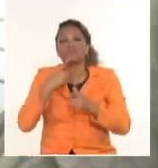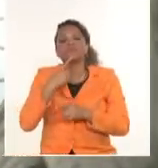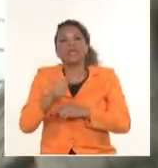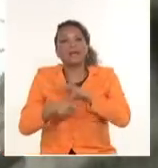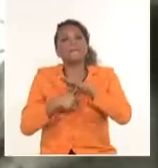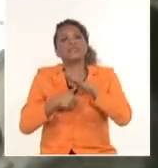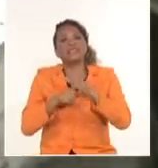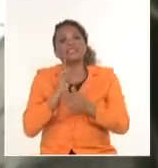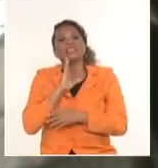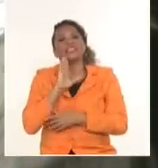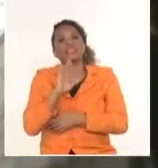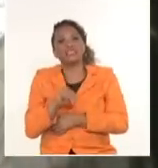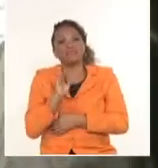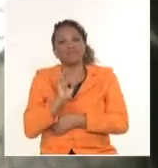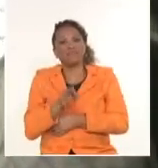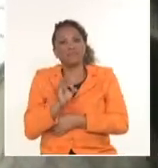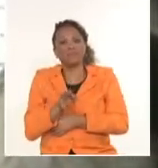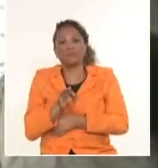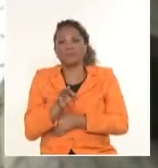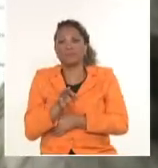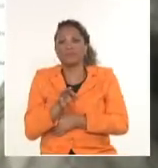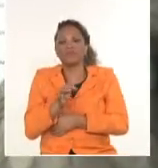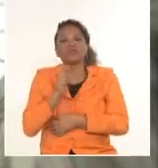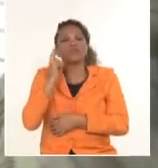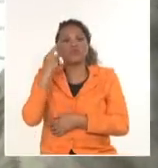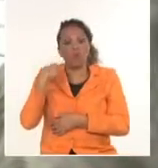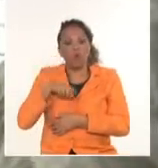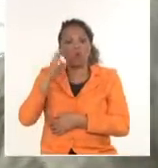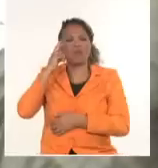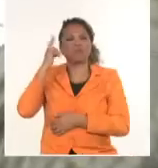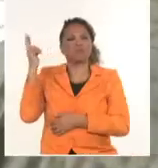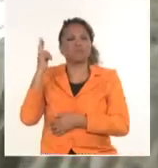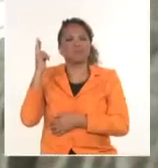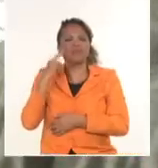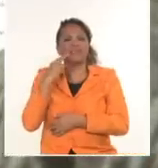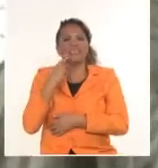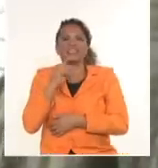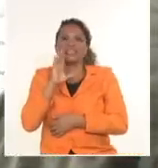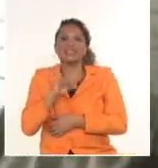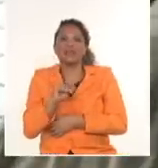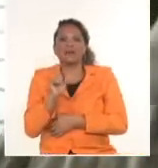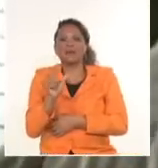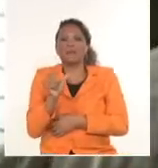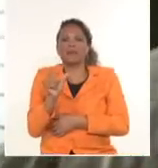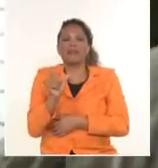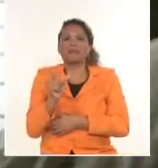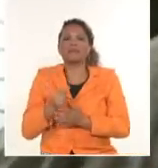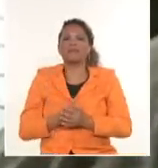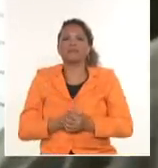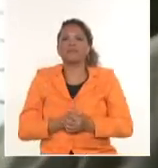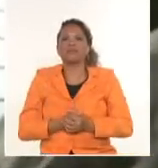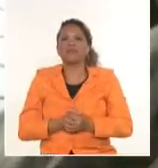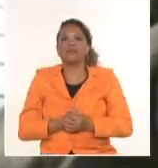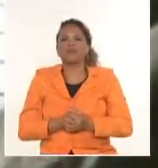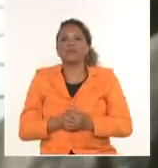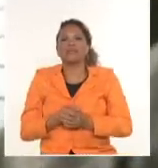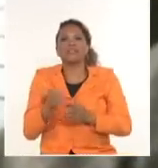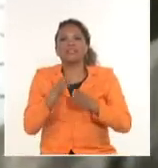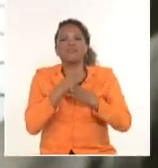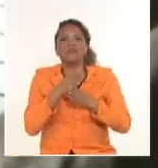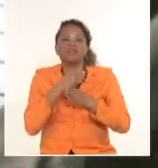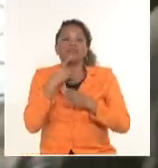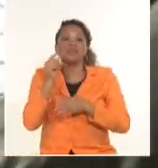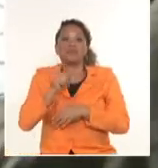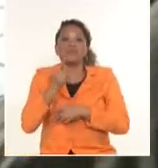sus posts de X. Yo recordaba que decía palabras más, palabras menos, que con varios vientos en contra,